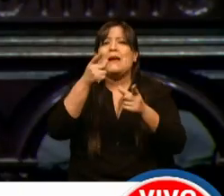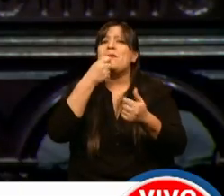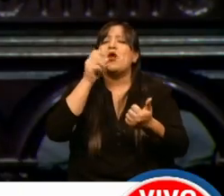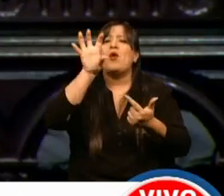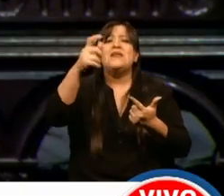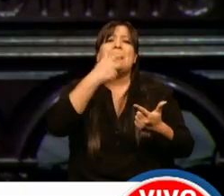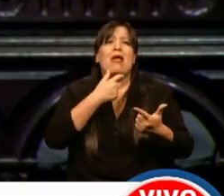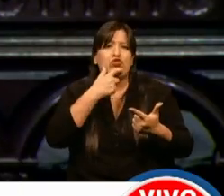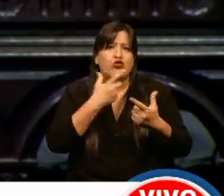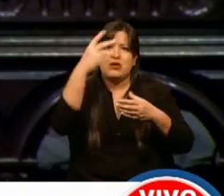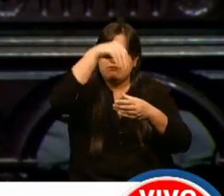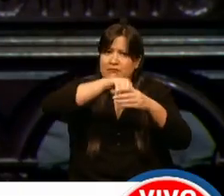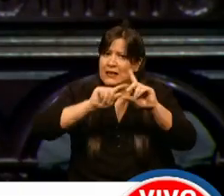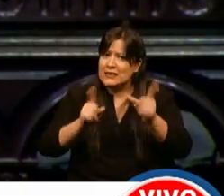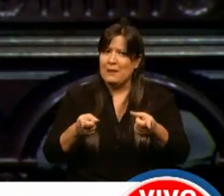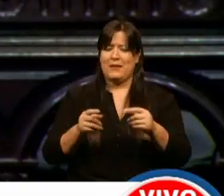provincia de mendoza